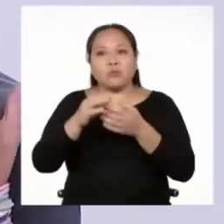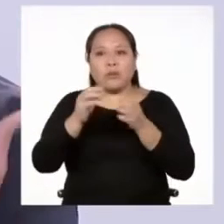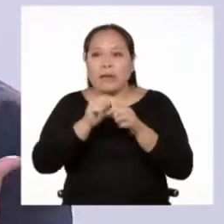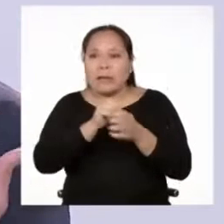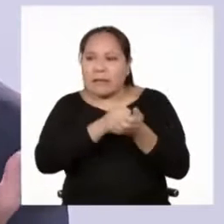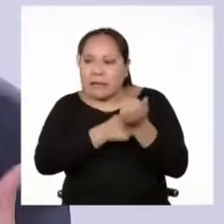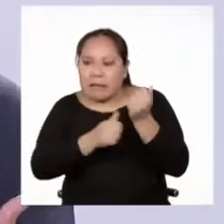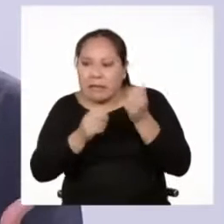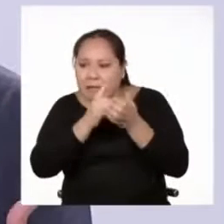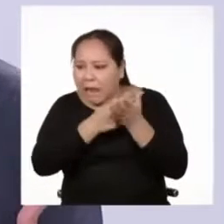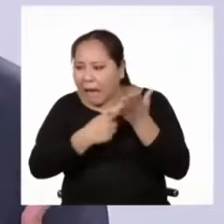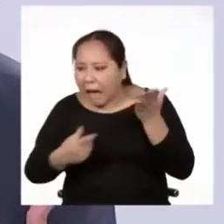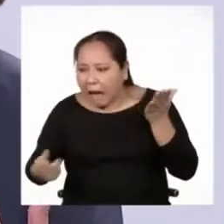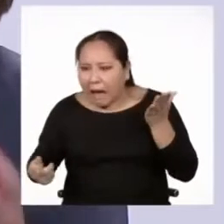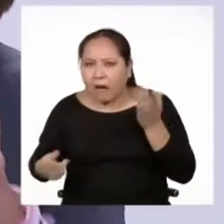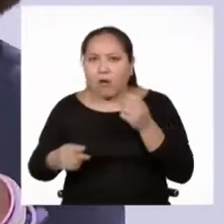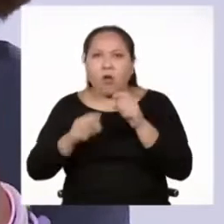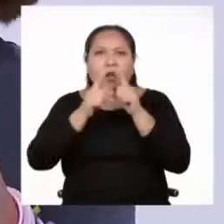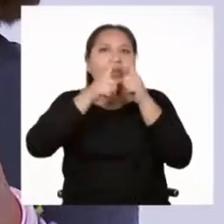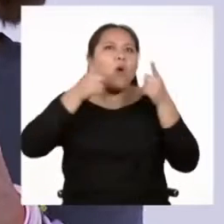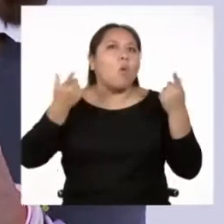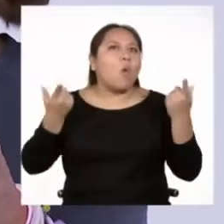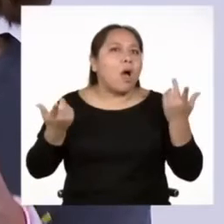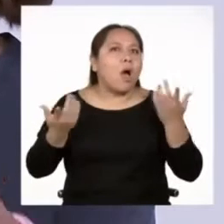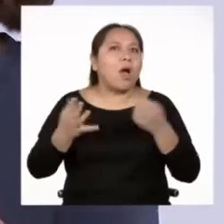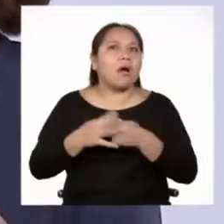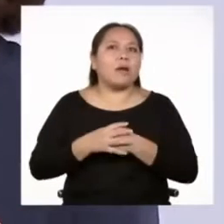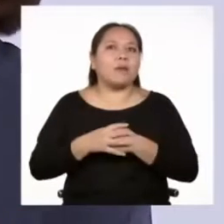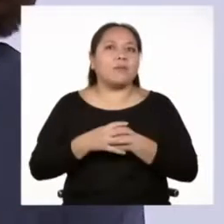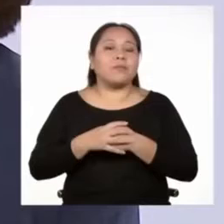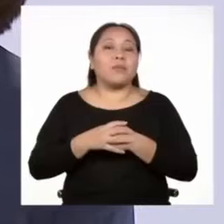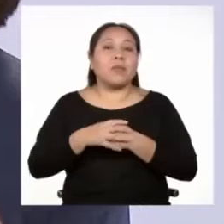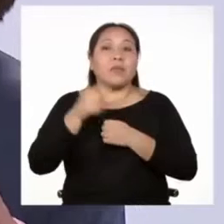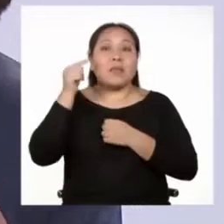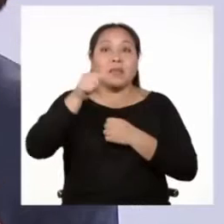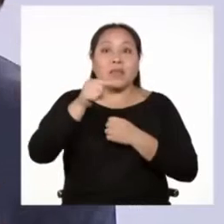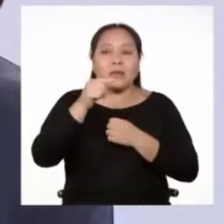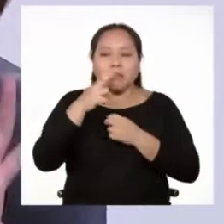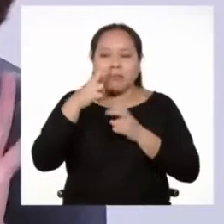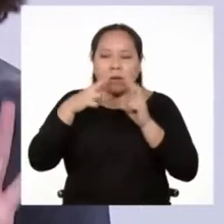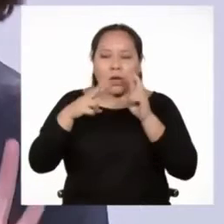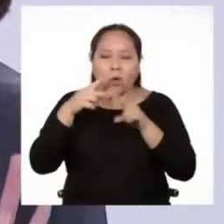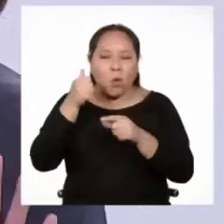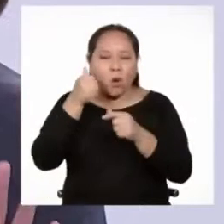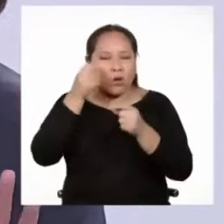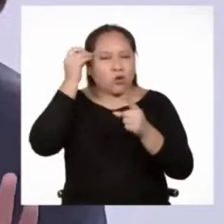¿Qué tipo de lenguaje utilizan? A partir de ello puedes inferir